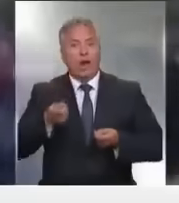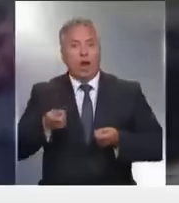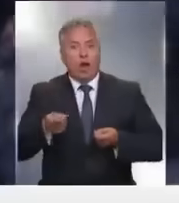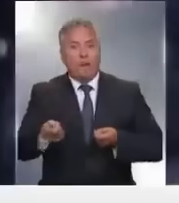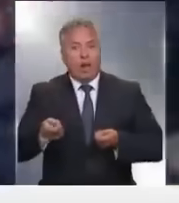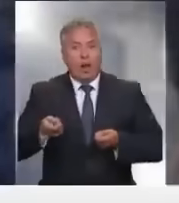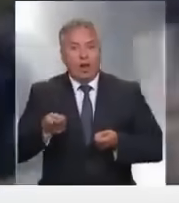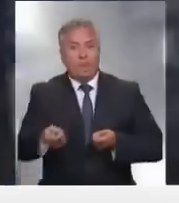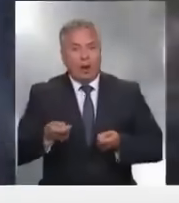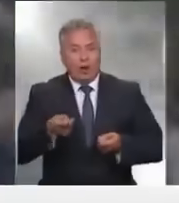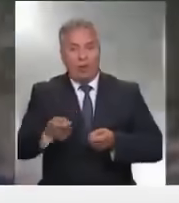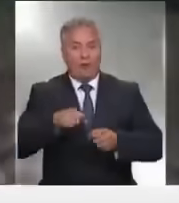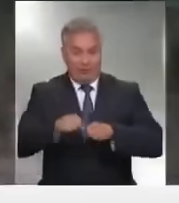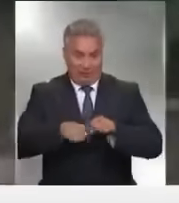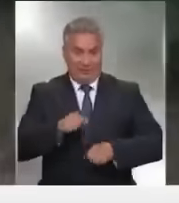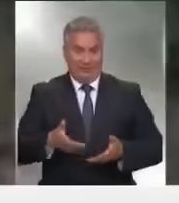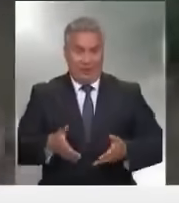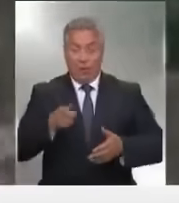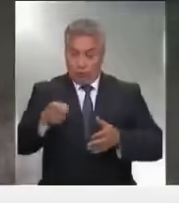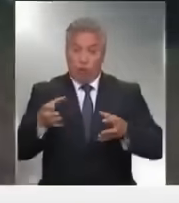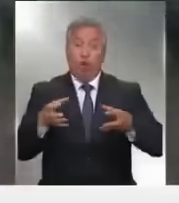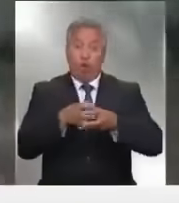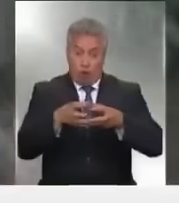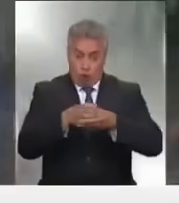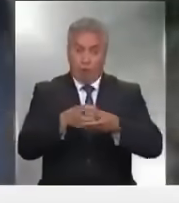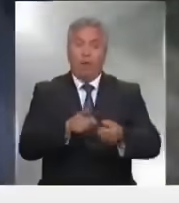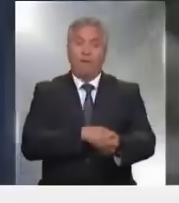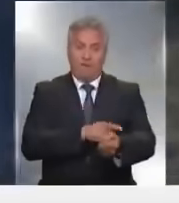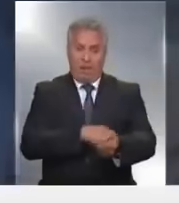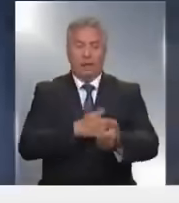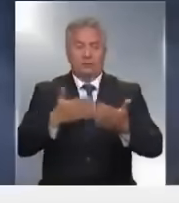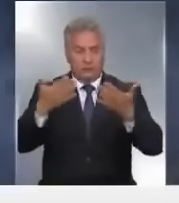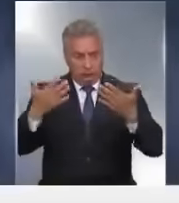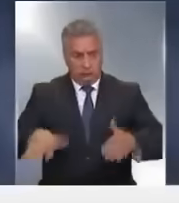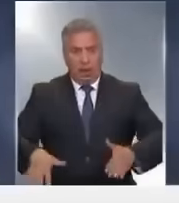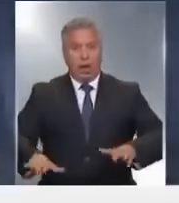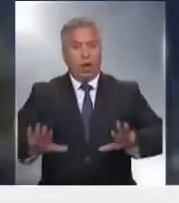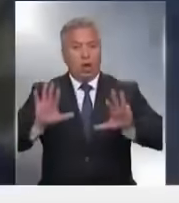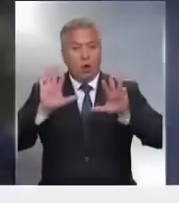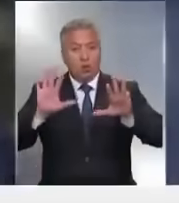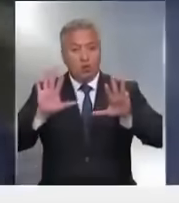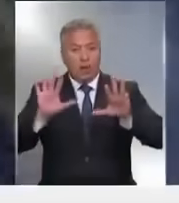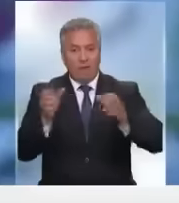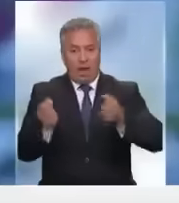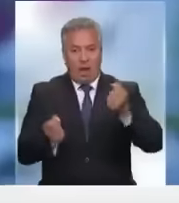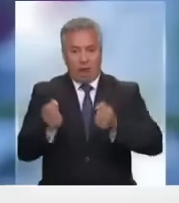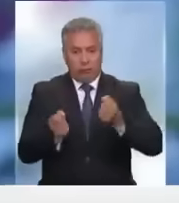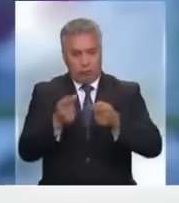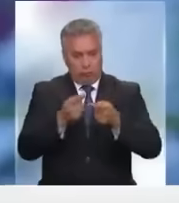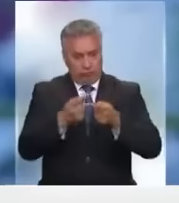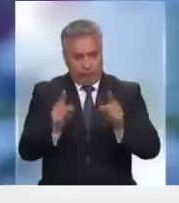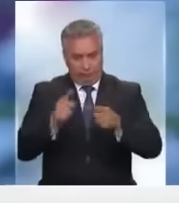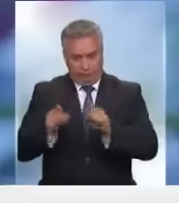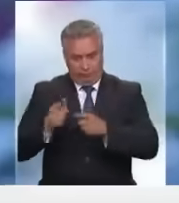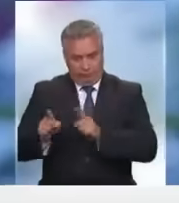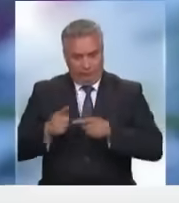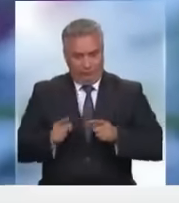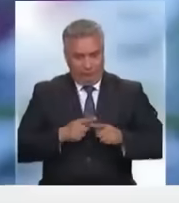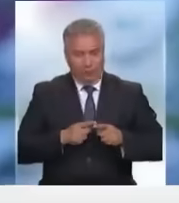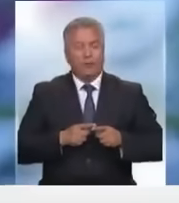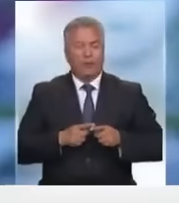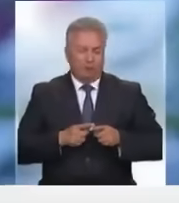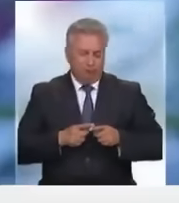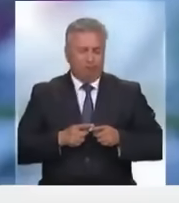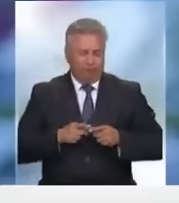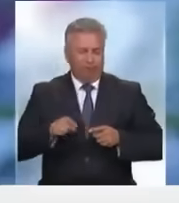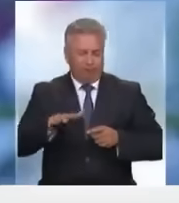es un grupo familiar, los hemos visto ya en 9 vehículos distintos. O sea, esto ya es una mafia, esto es